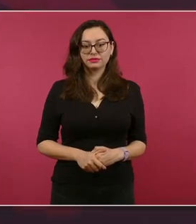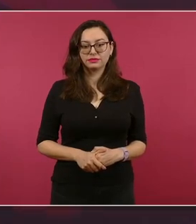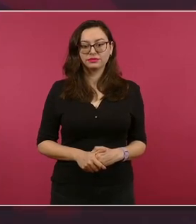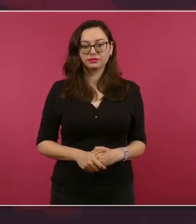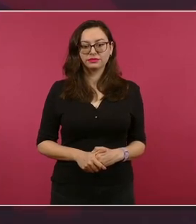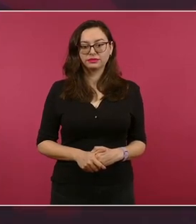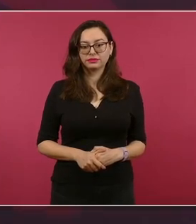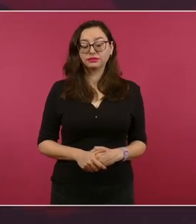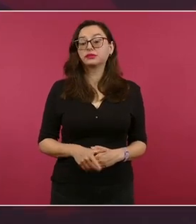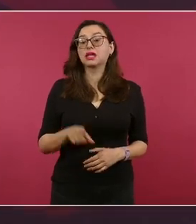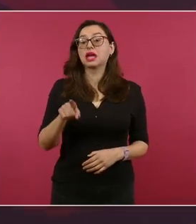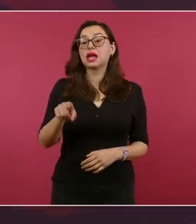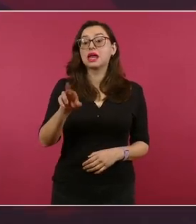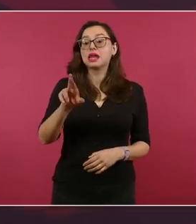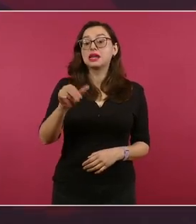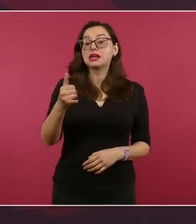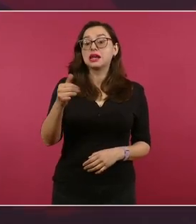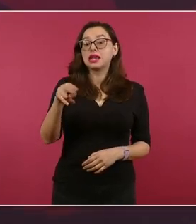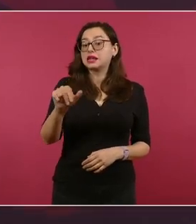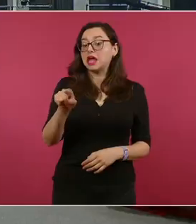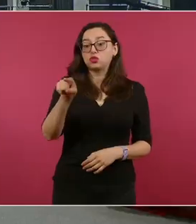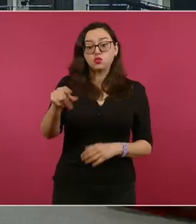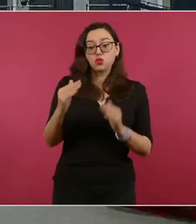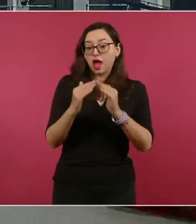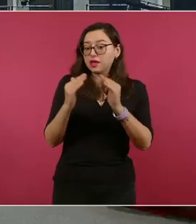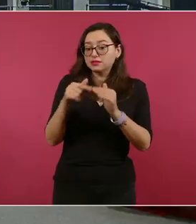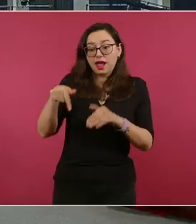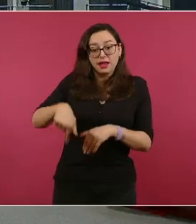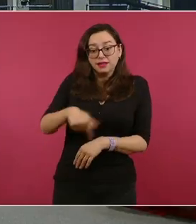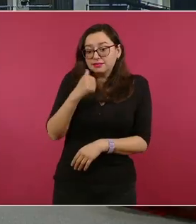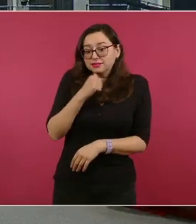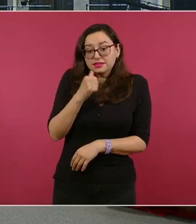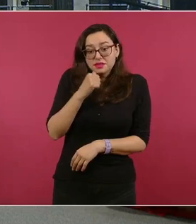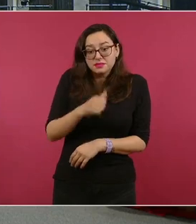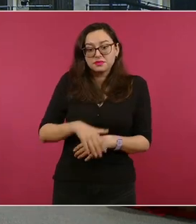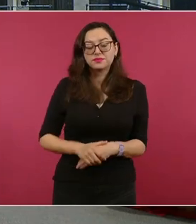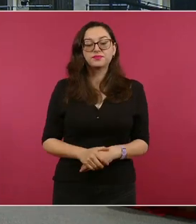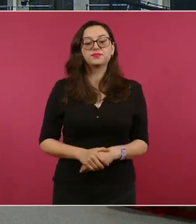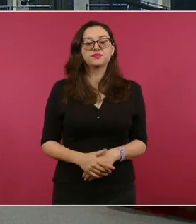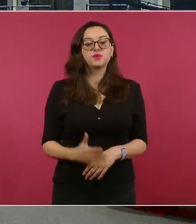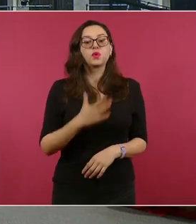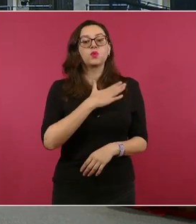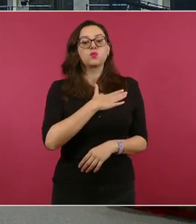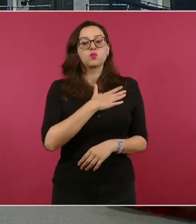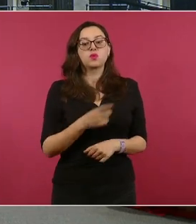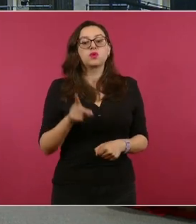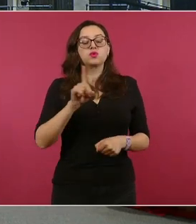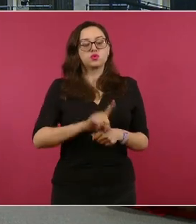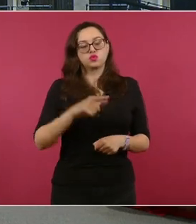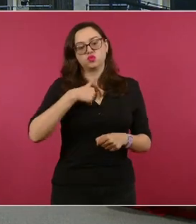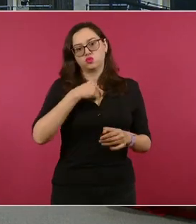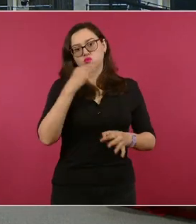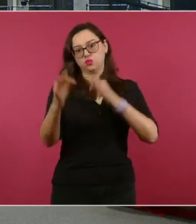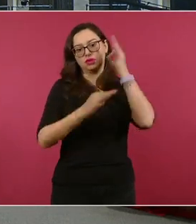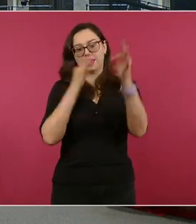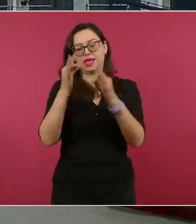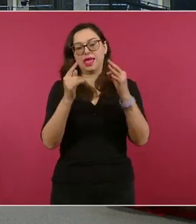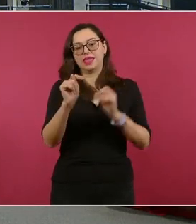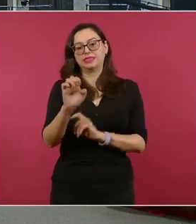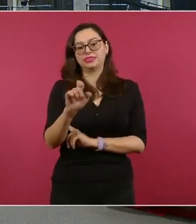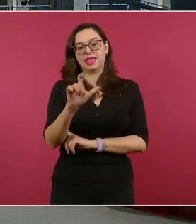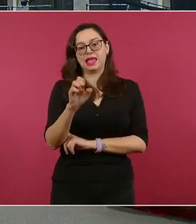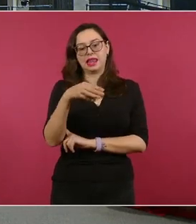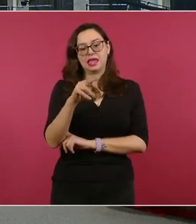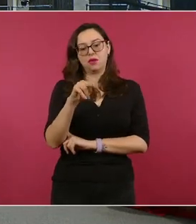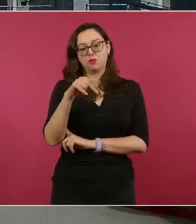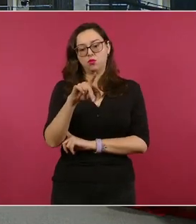de casa. Señor presidente, muchas gracias. Buenos días. Mi nombre es Vanessa Ock, trabajo en Noticias Telemundo y tengo dos